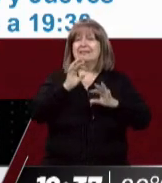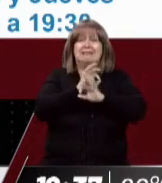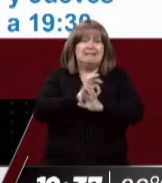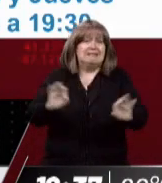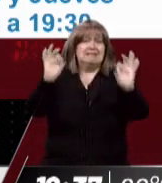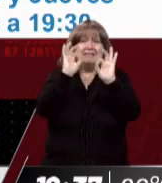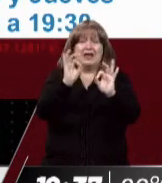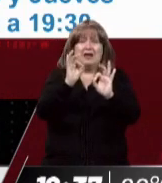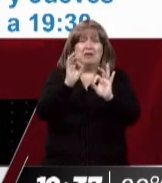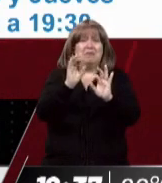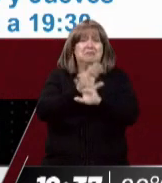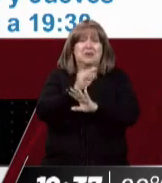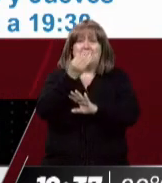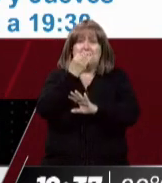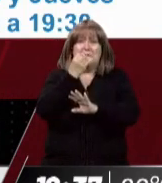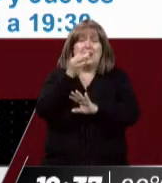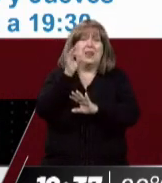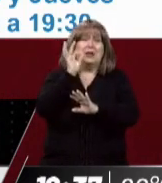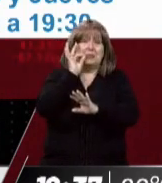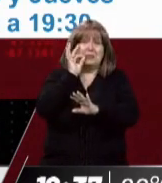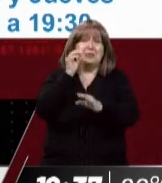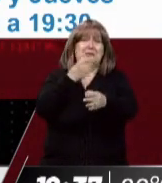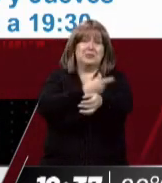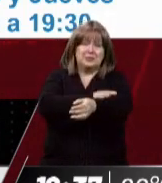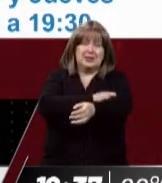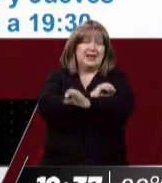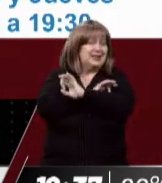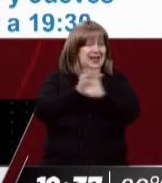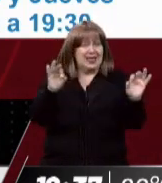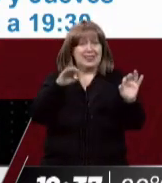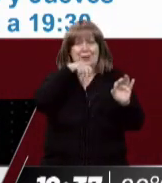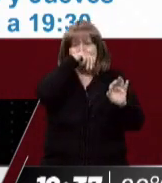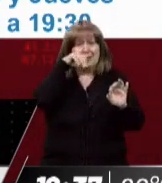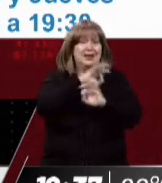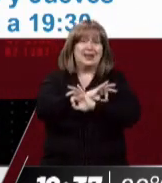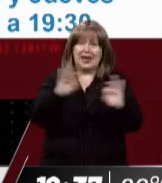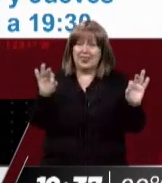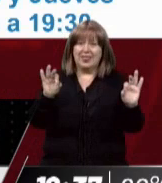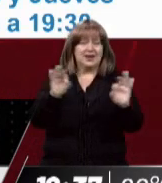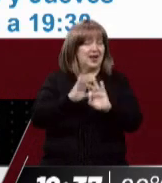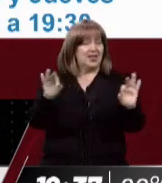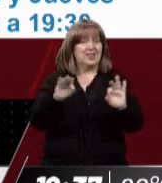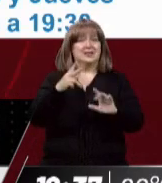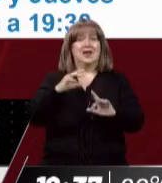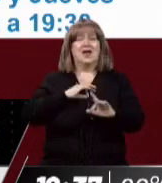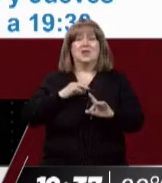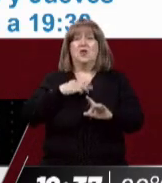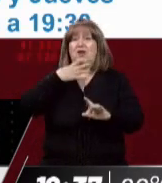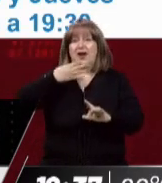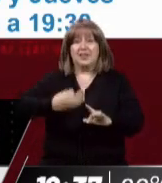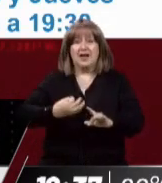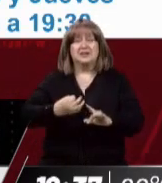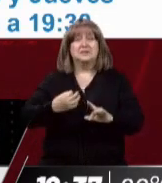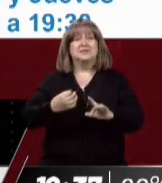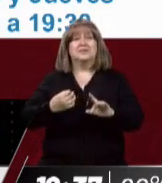Esto es un programa sencillo, pero que funciona. Al principio no es fácil, pero el programa es sencillo. ¿Funcionó